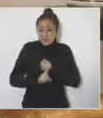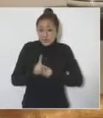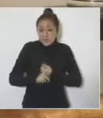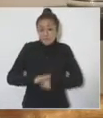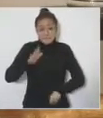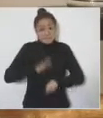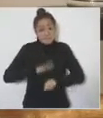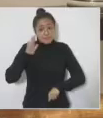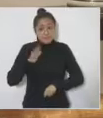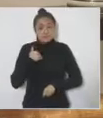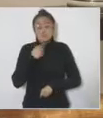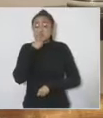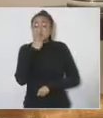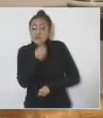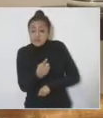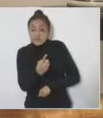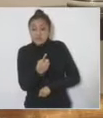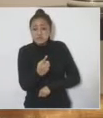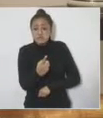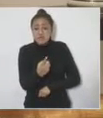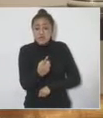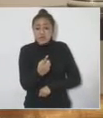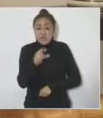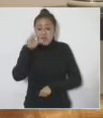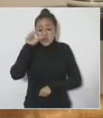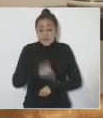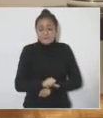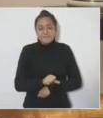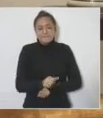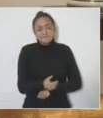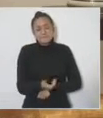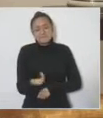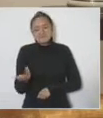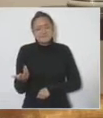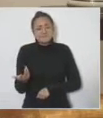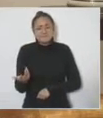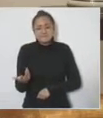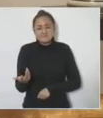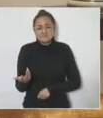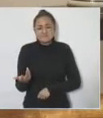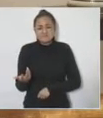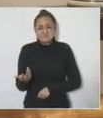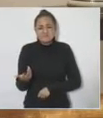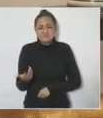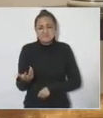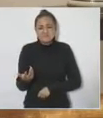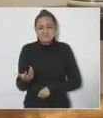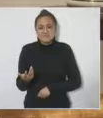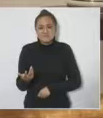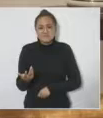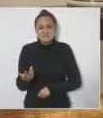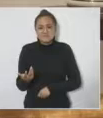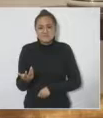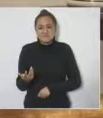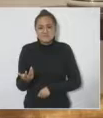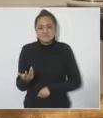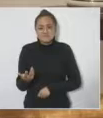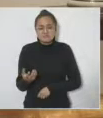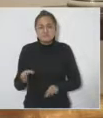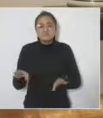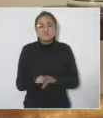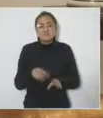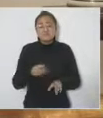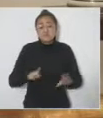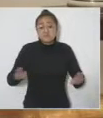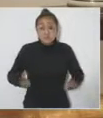y como les dije este es una pequeña es un ápice de un